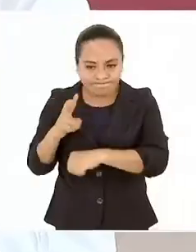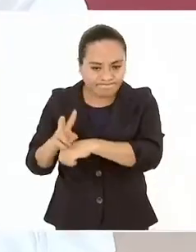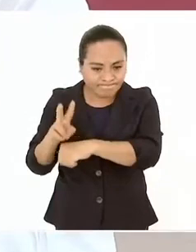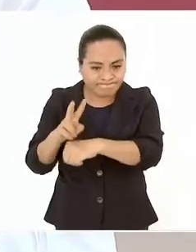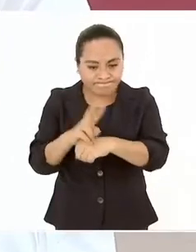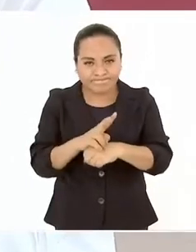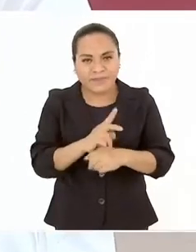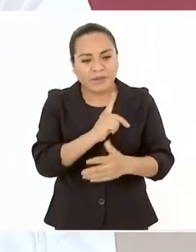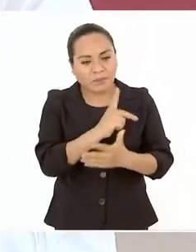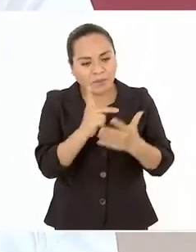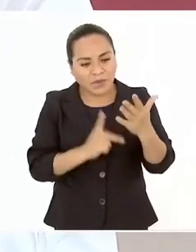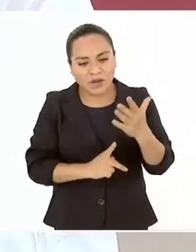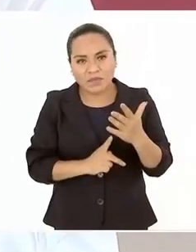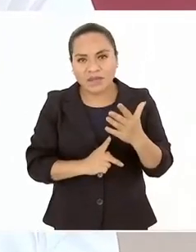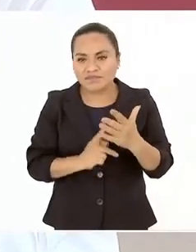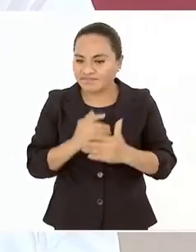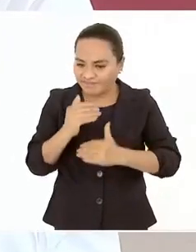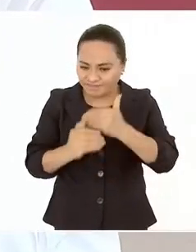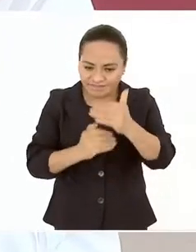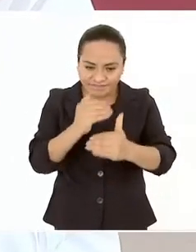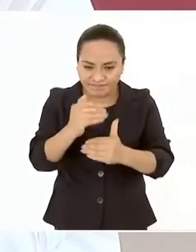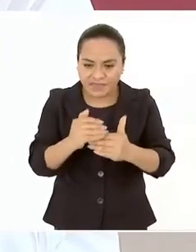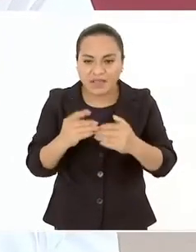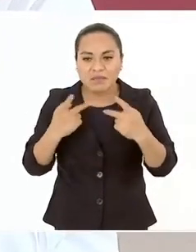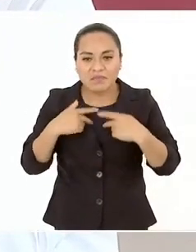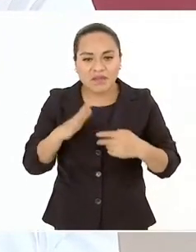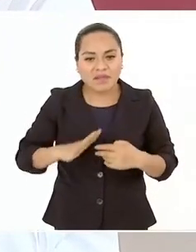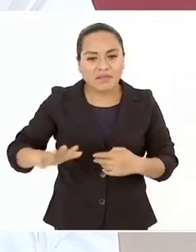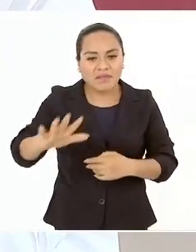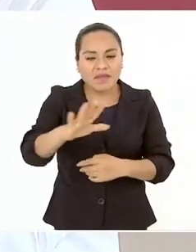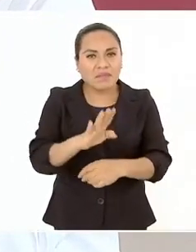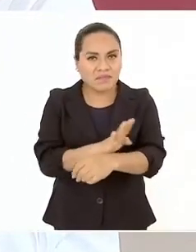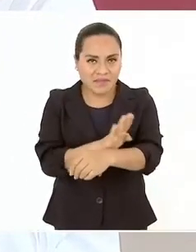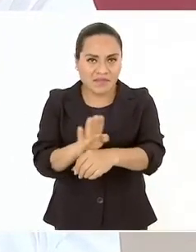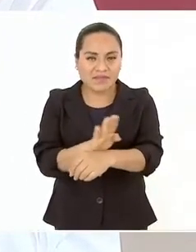programas de desarrollo en beneficio de ustedes.